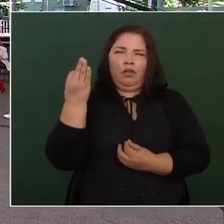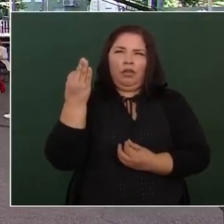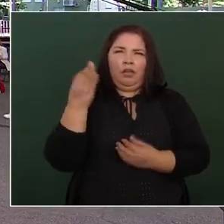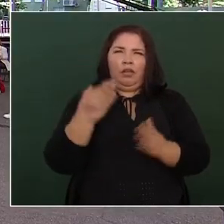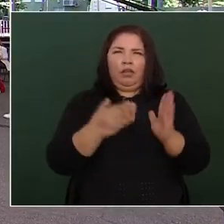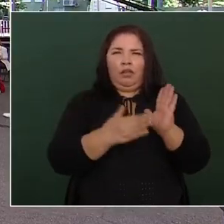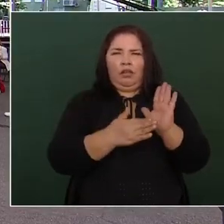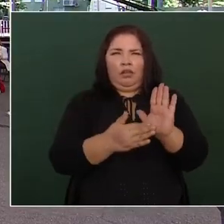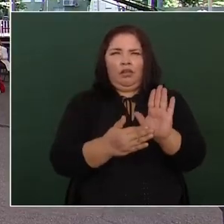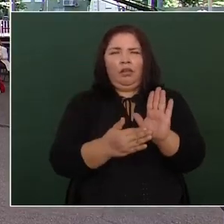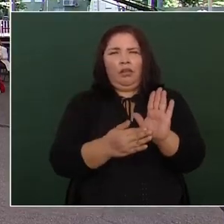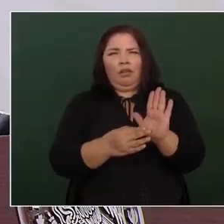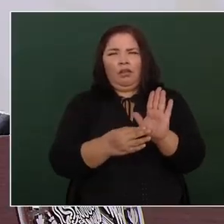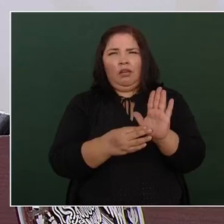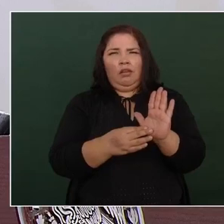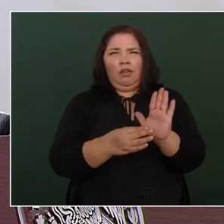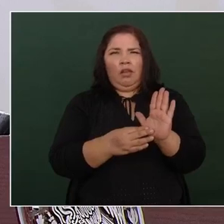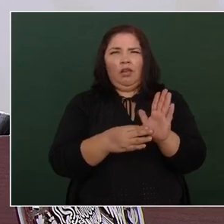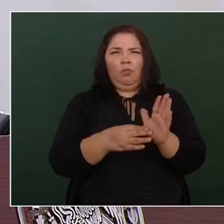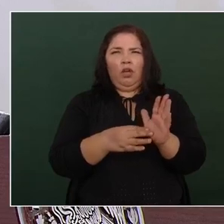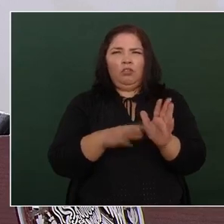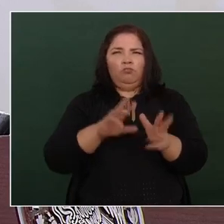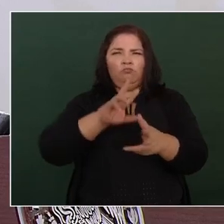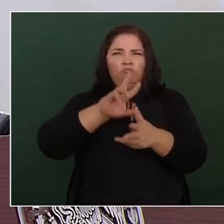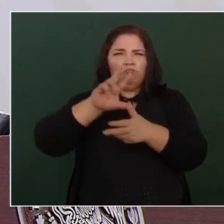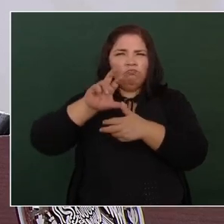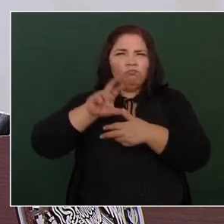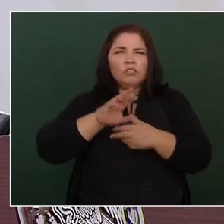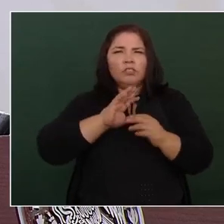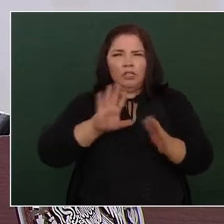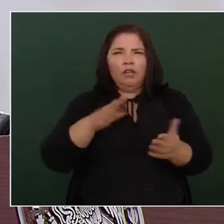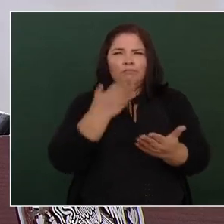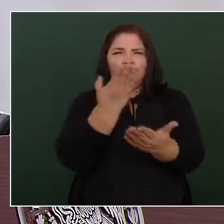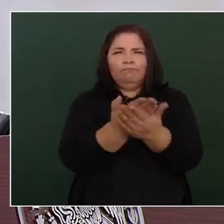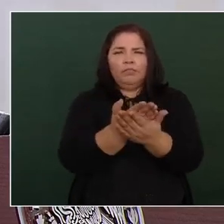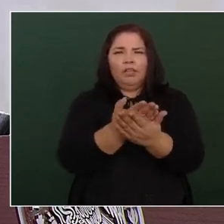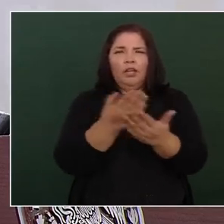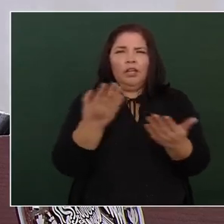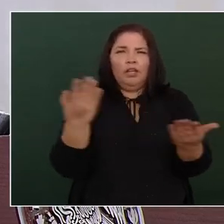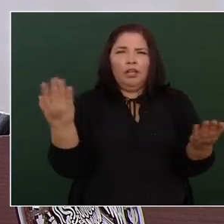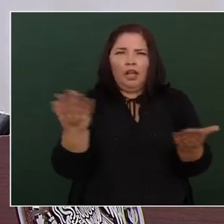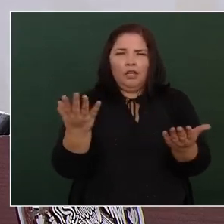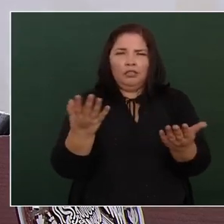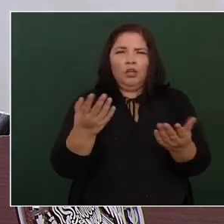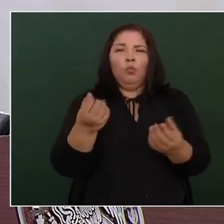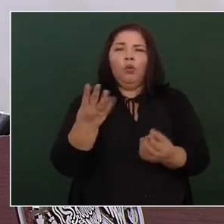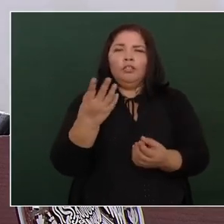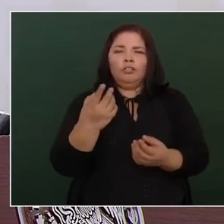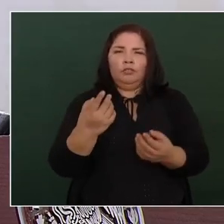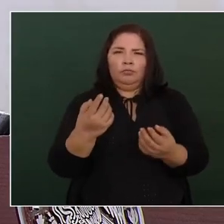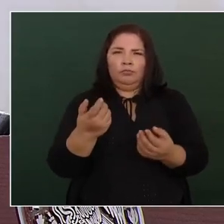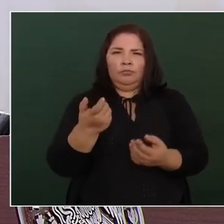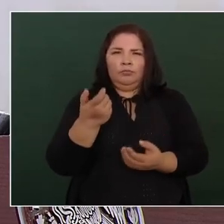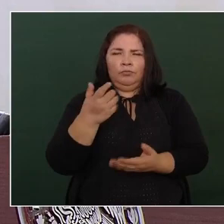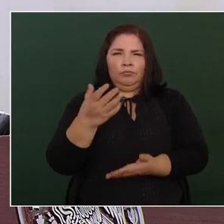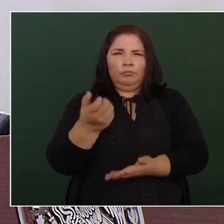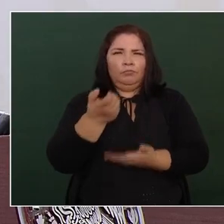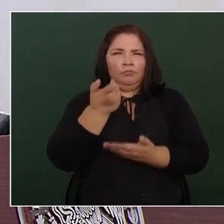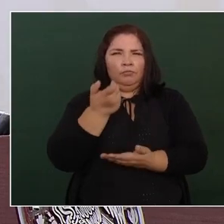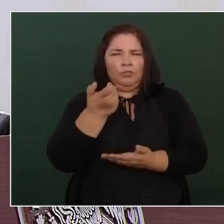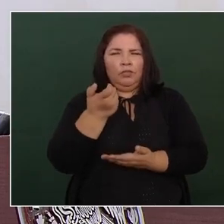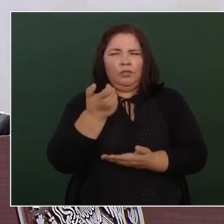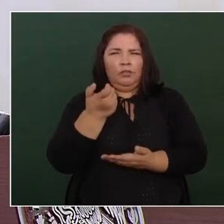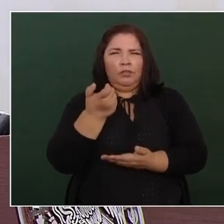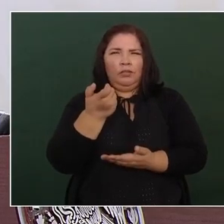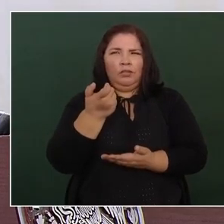declaratoria. La declaratoria de desastre natural ya se hizo, nada más se está cuantificando,